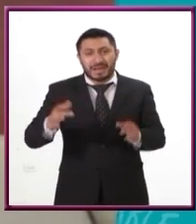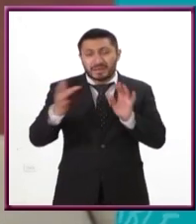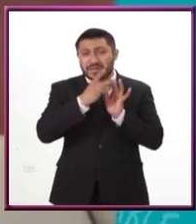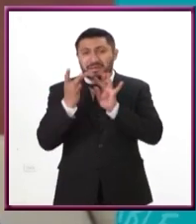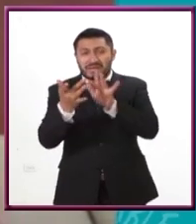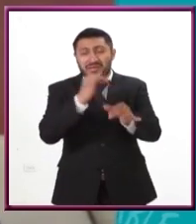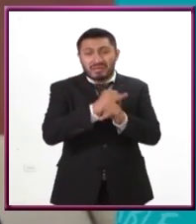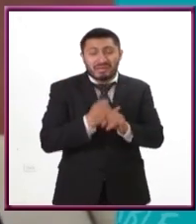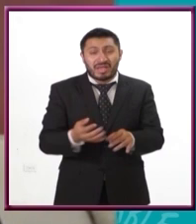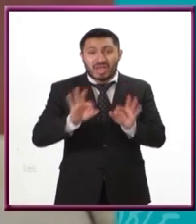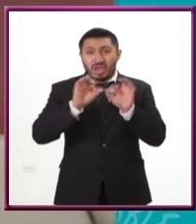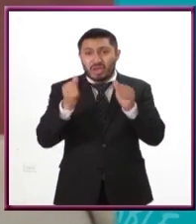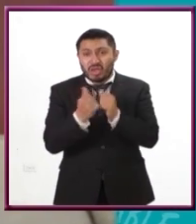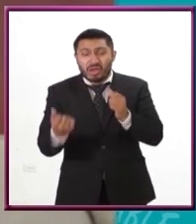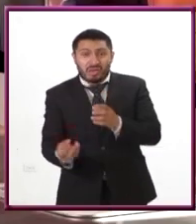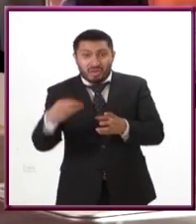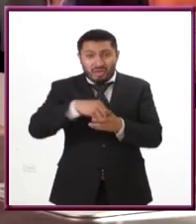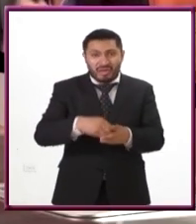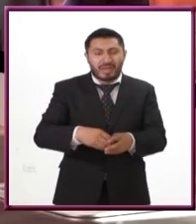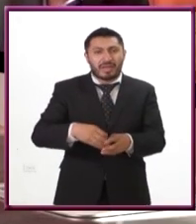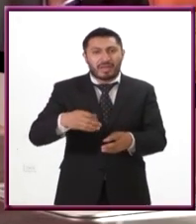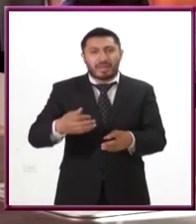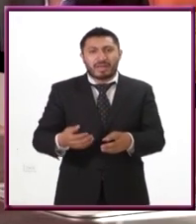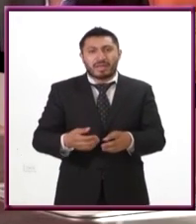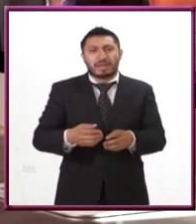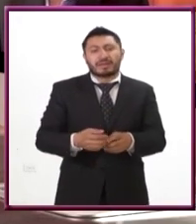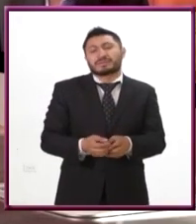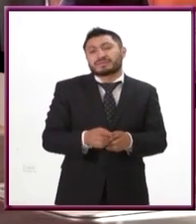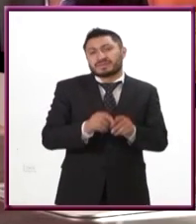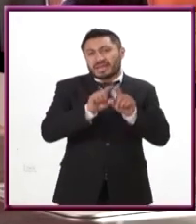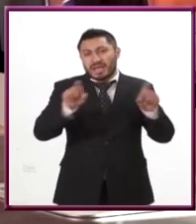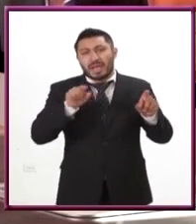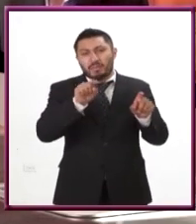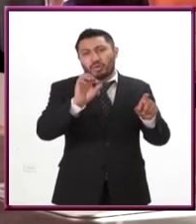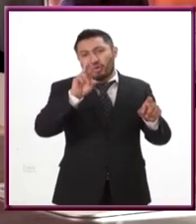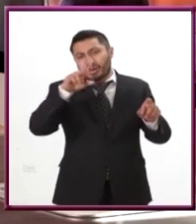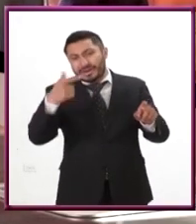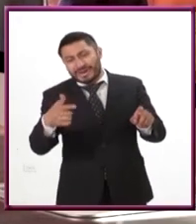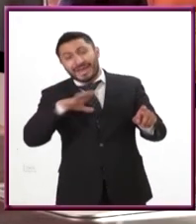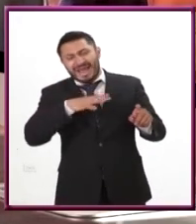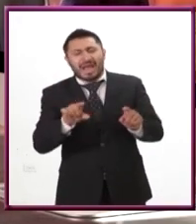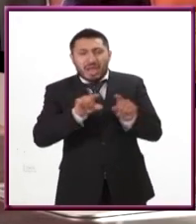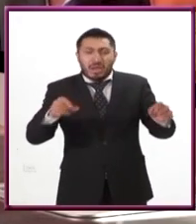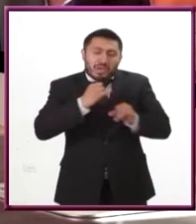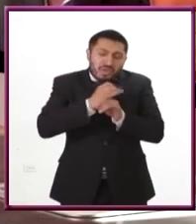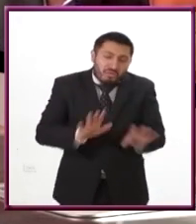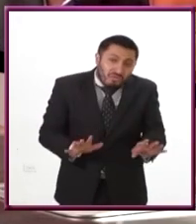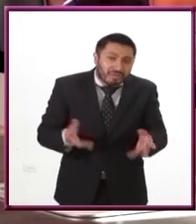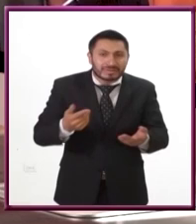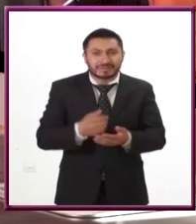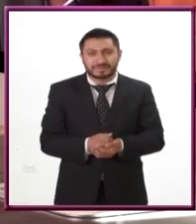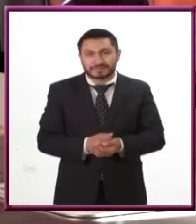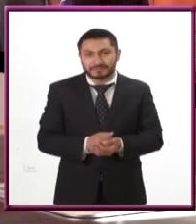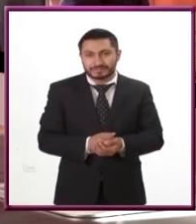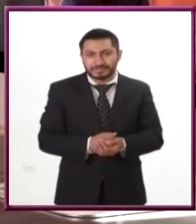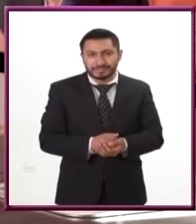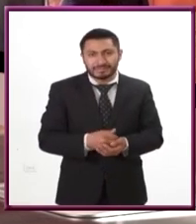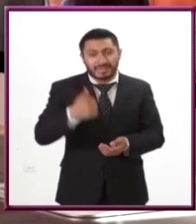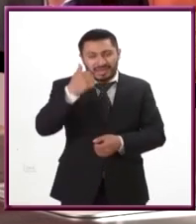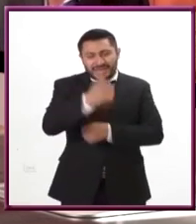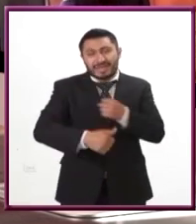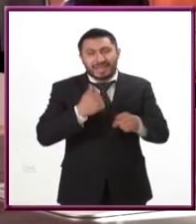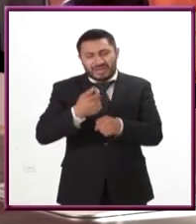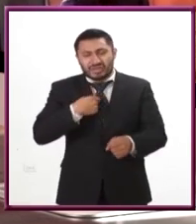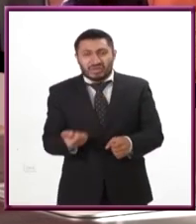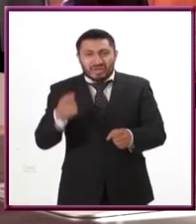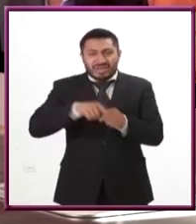redes sociales de Fundación Inclúyeme, en la página inclúyeme.org. Ahí les pueden pues brindar más información, y yo ya